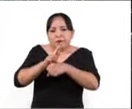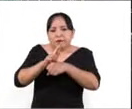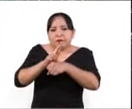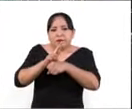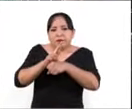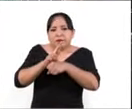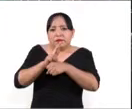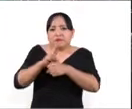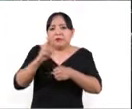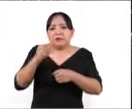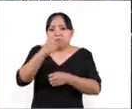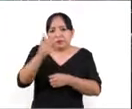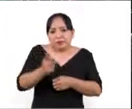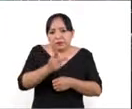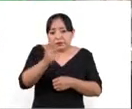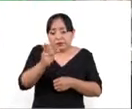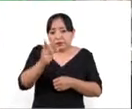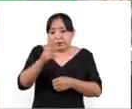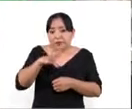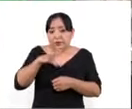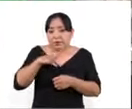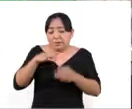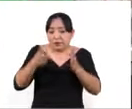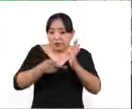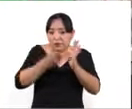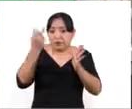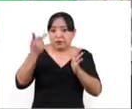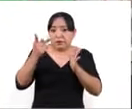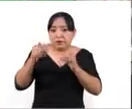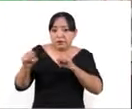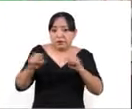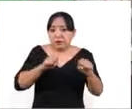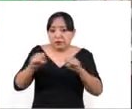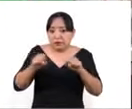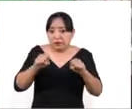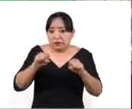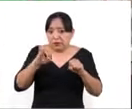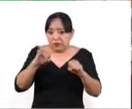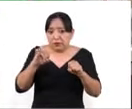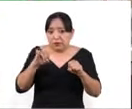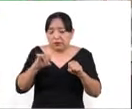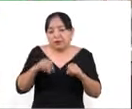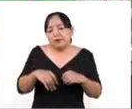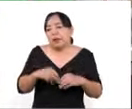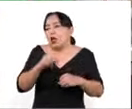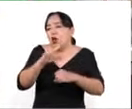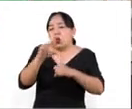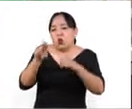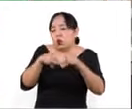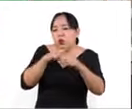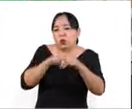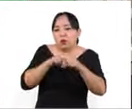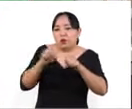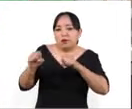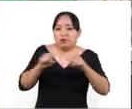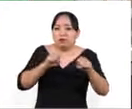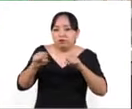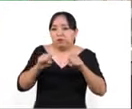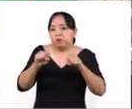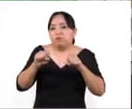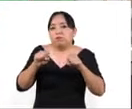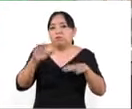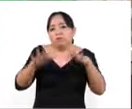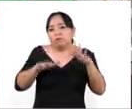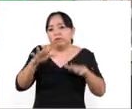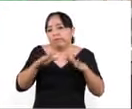este sismo. Normalmente hay réplicas, cuando hay un sismo, normalmente hay réplicas y se está pues en alerta. Normalmente